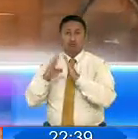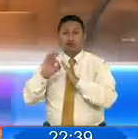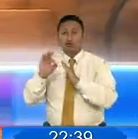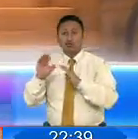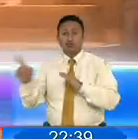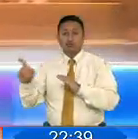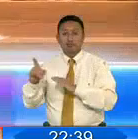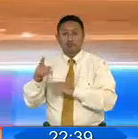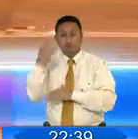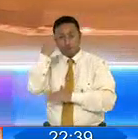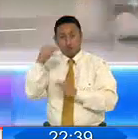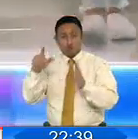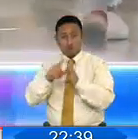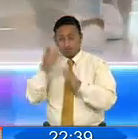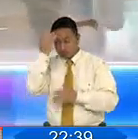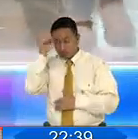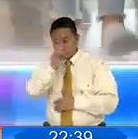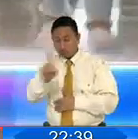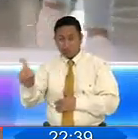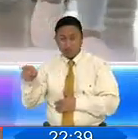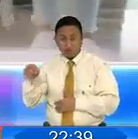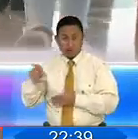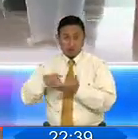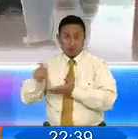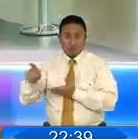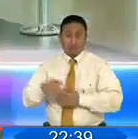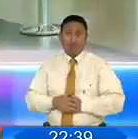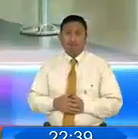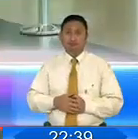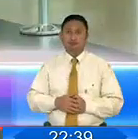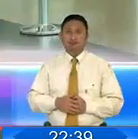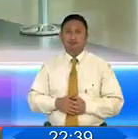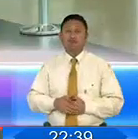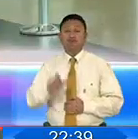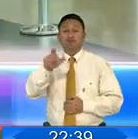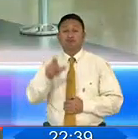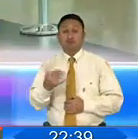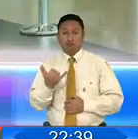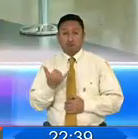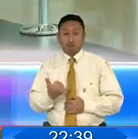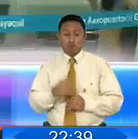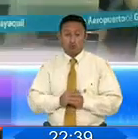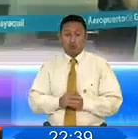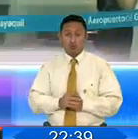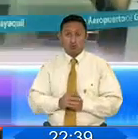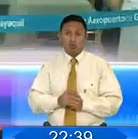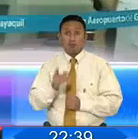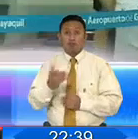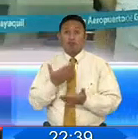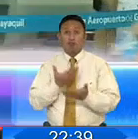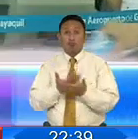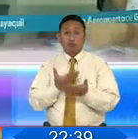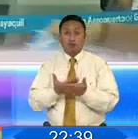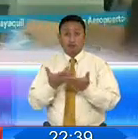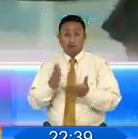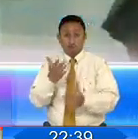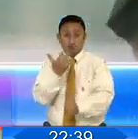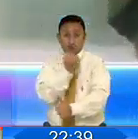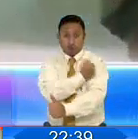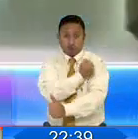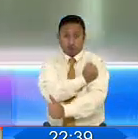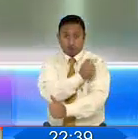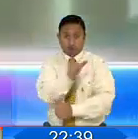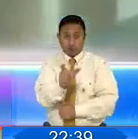espacios de alojamiento a elección y costo del visitante. Aquellos que en este único caso presenten también su carné de